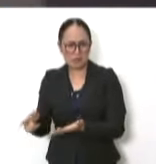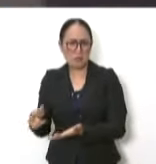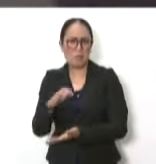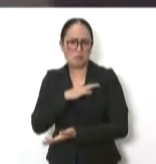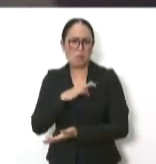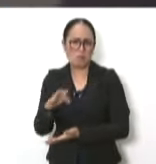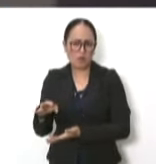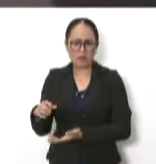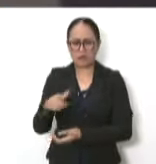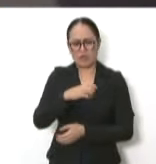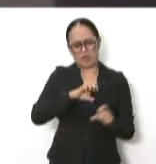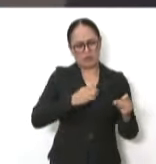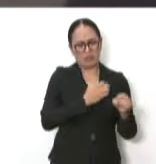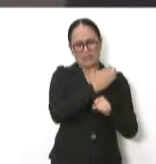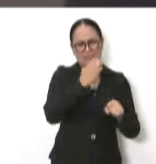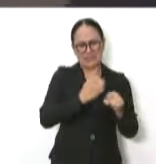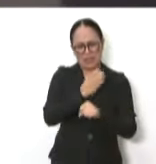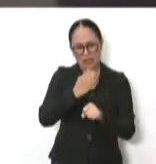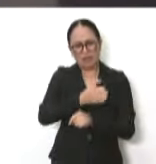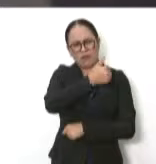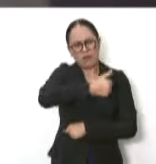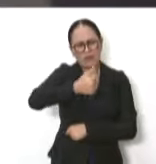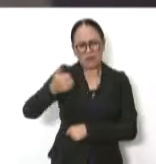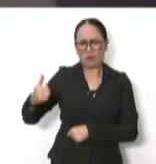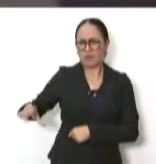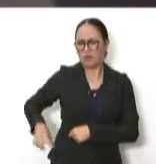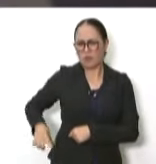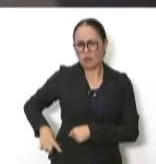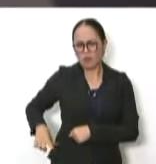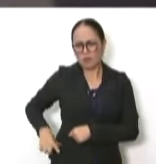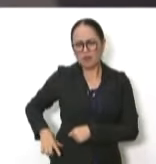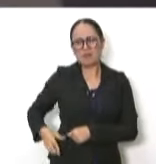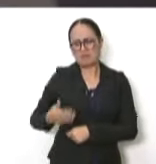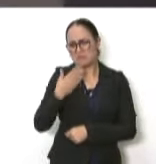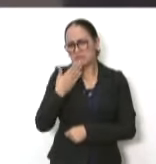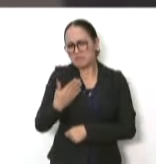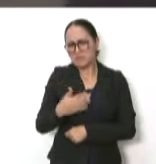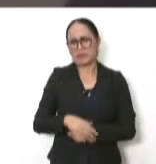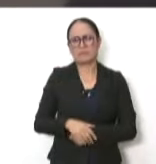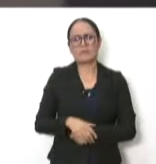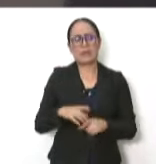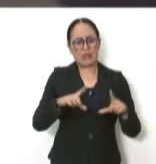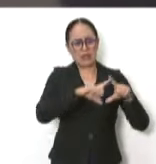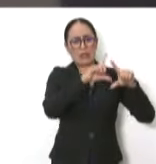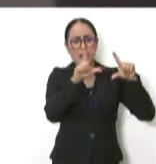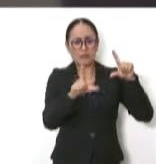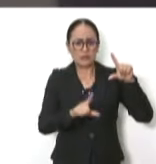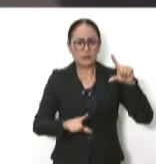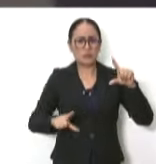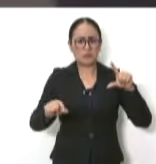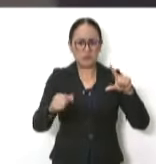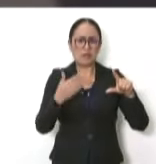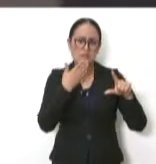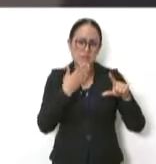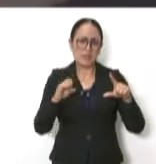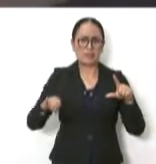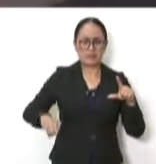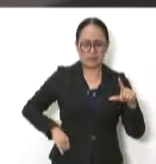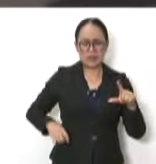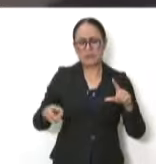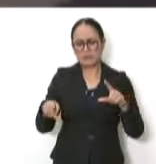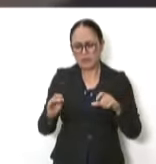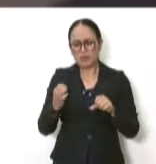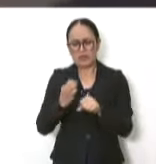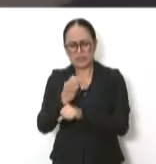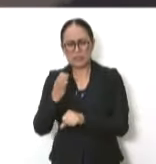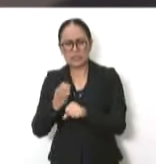los gobiernos estatales. Es decir, la lectura de dicho precepto no puede agotarse en lo nacional, pues pudiera existir algunos asuntos